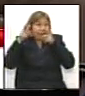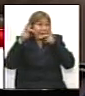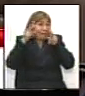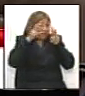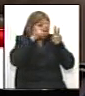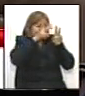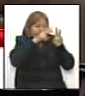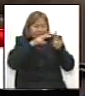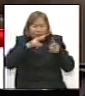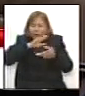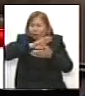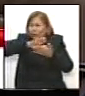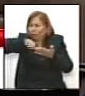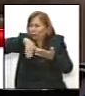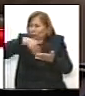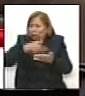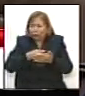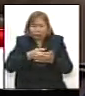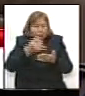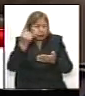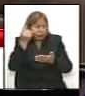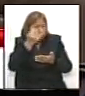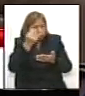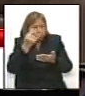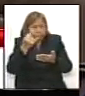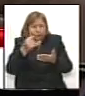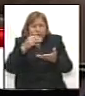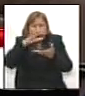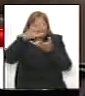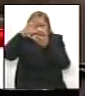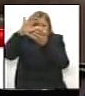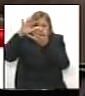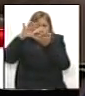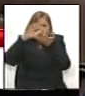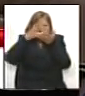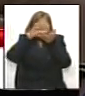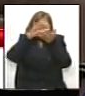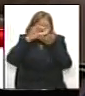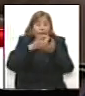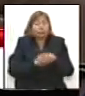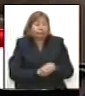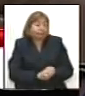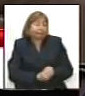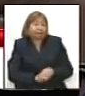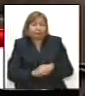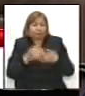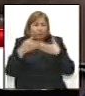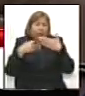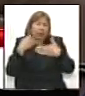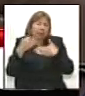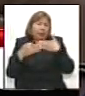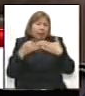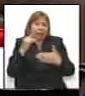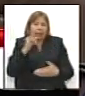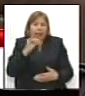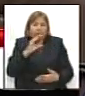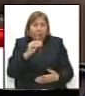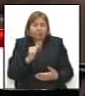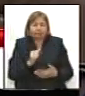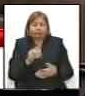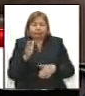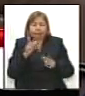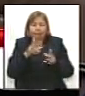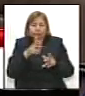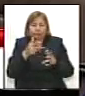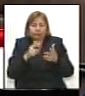donde se puede ver la figura del ovni, además de las lagunas del cañón formadas por el paso del cauce del río Ica. La tercera